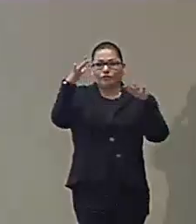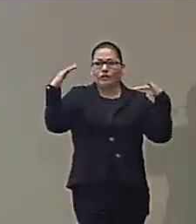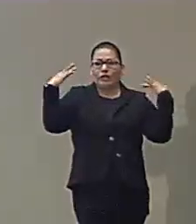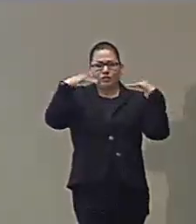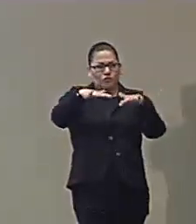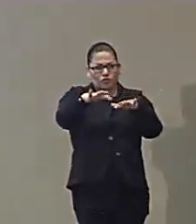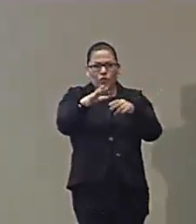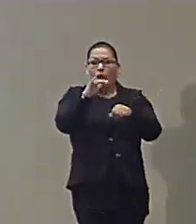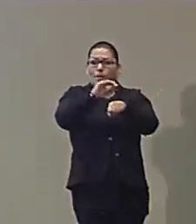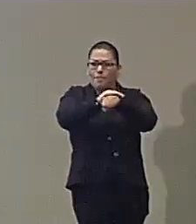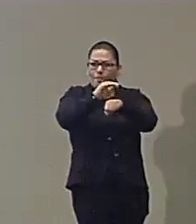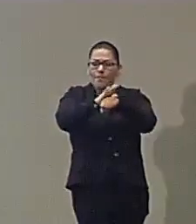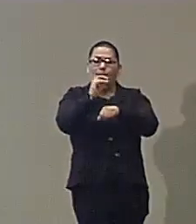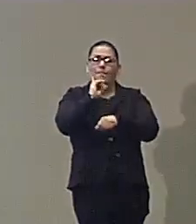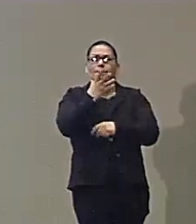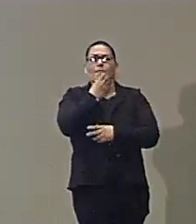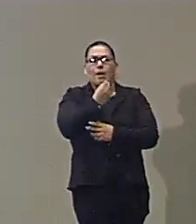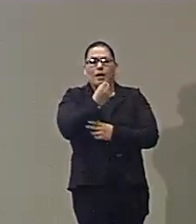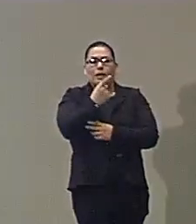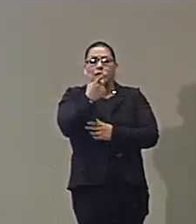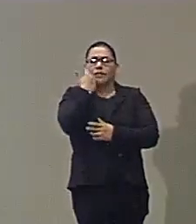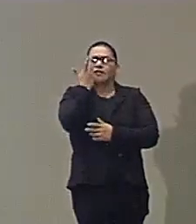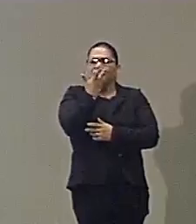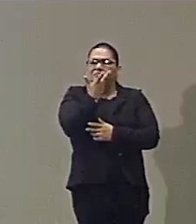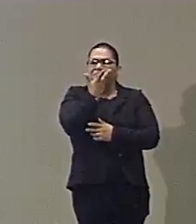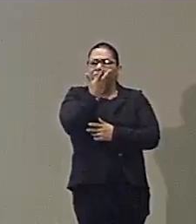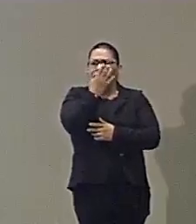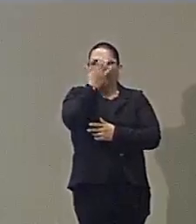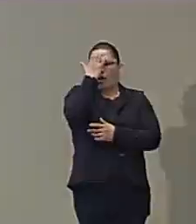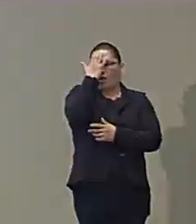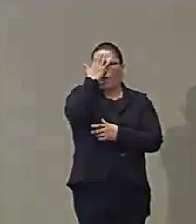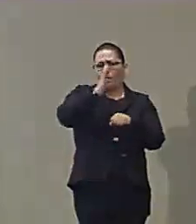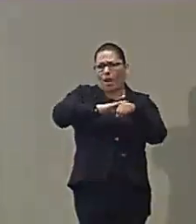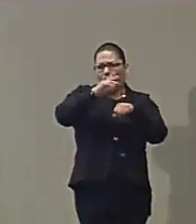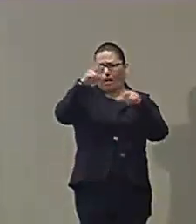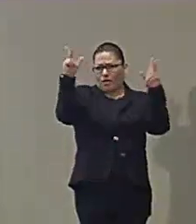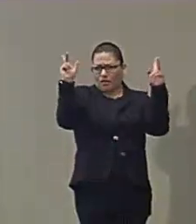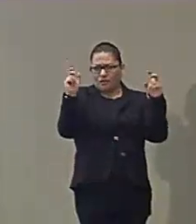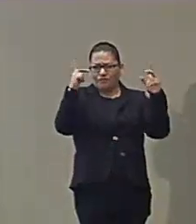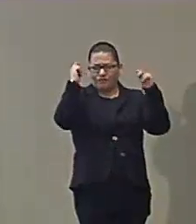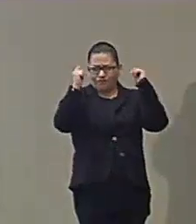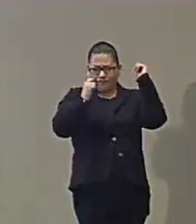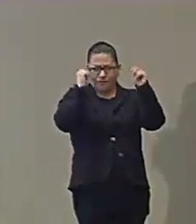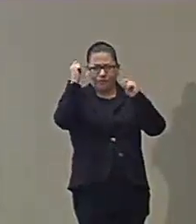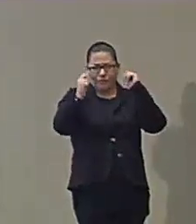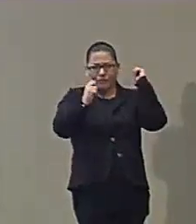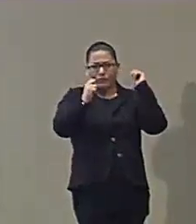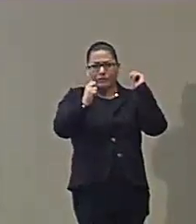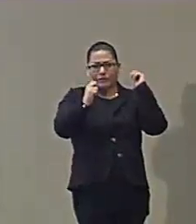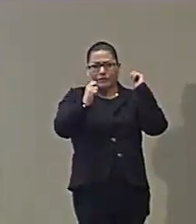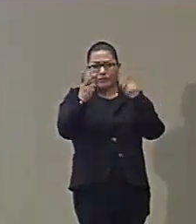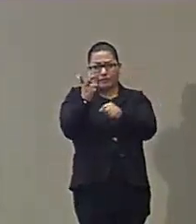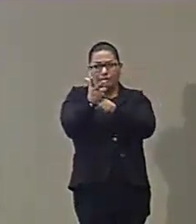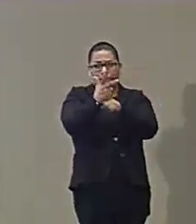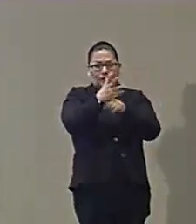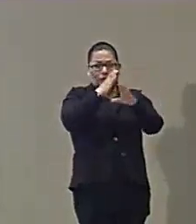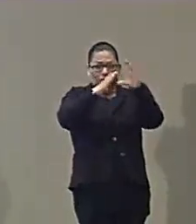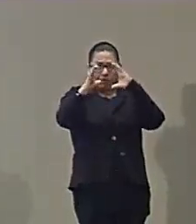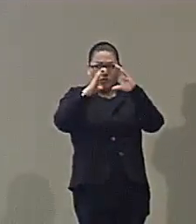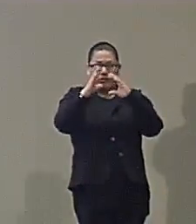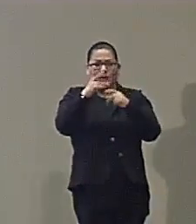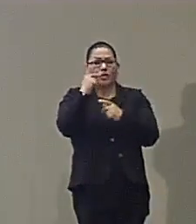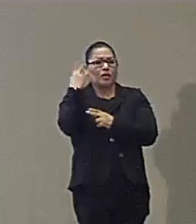los amigos y amigas interesados en el tema turístico y por supuesto también a los medios de comunicación